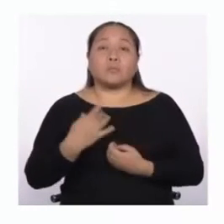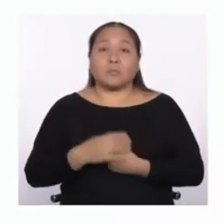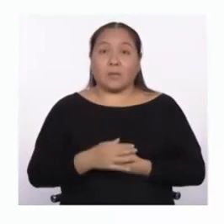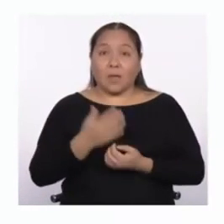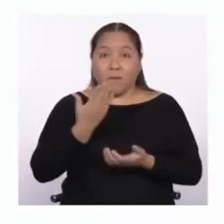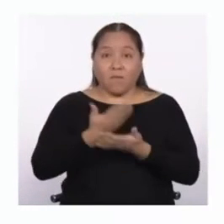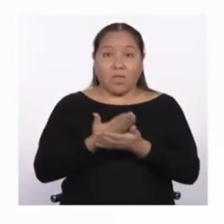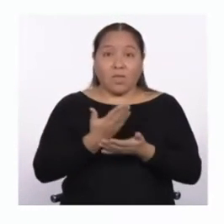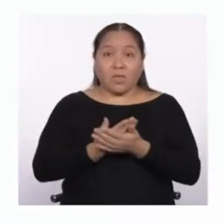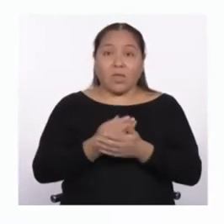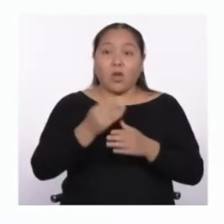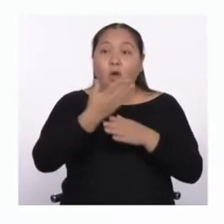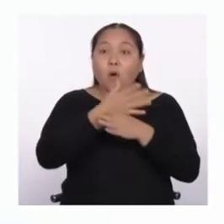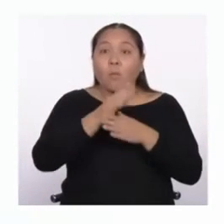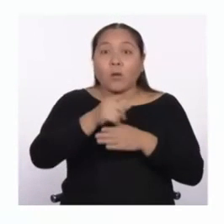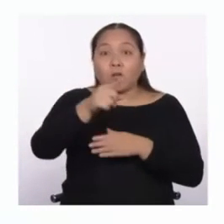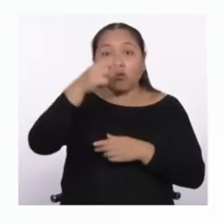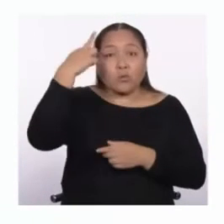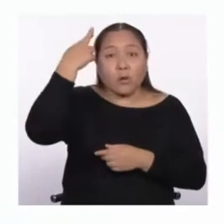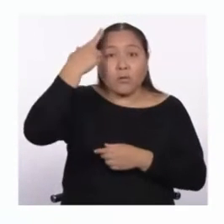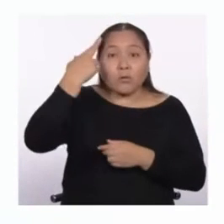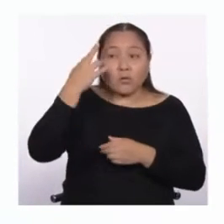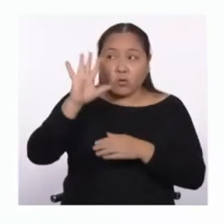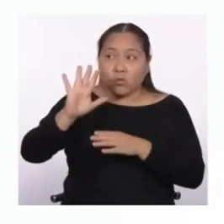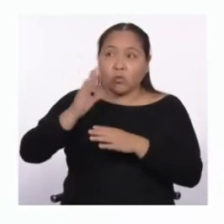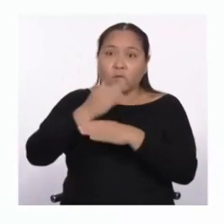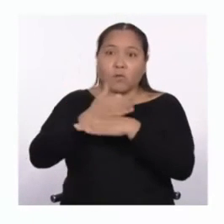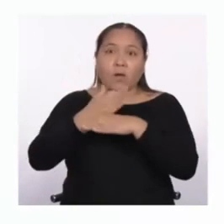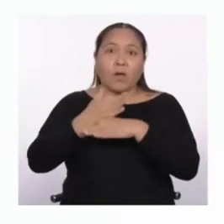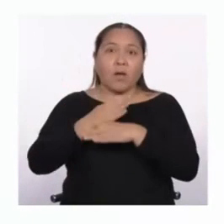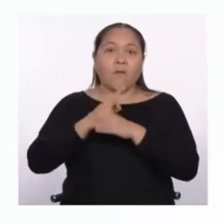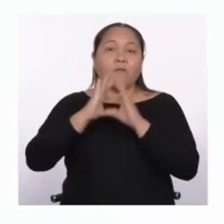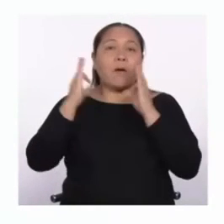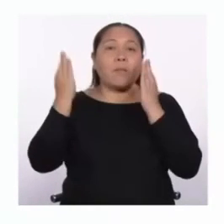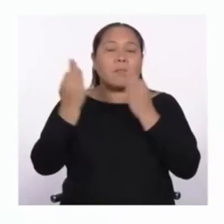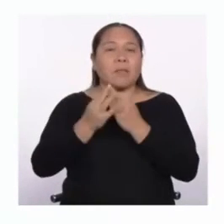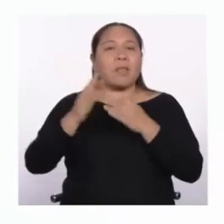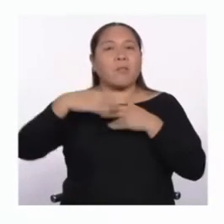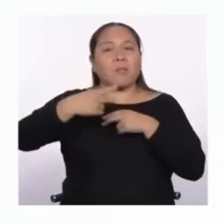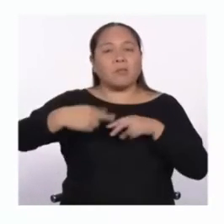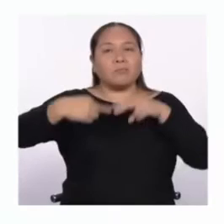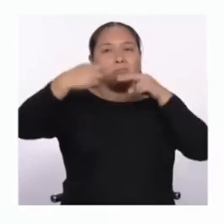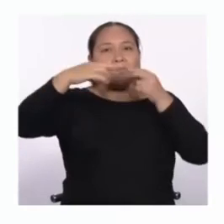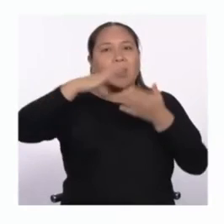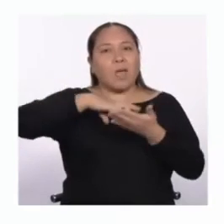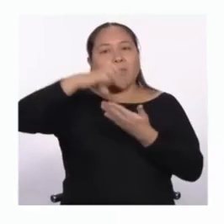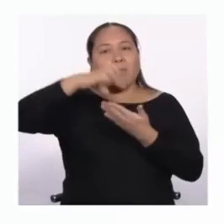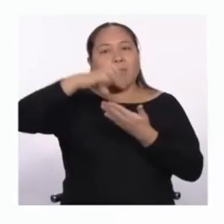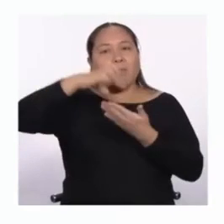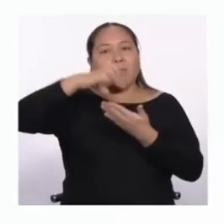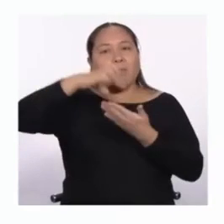de compartir sus reflexiones con su familia. Nos vemos en un siguiente episodio de Aprendo en Casa.